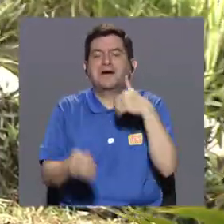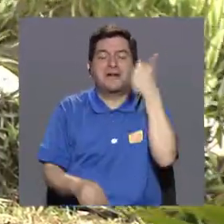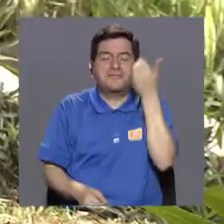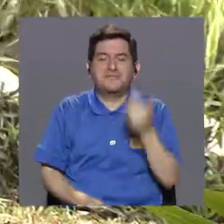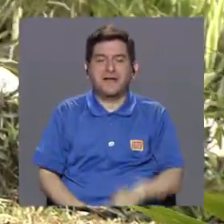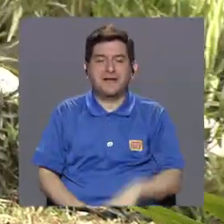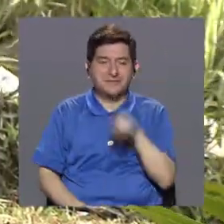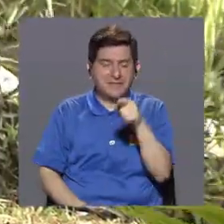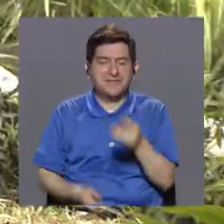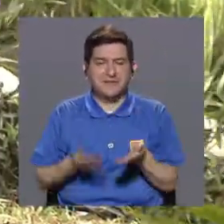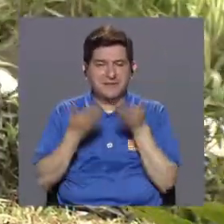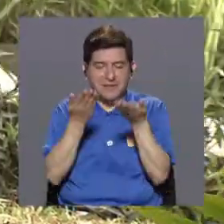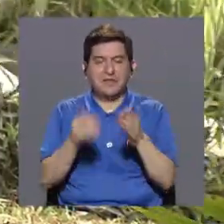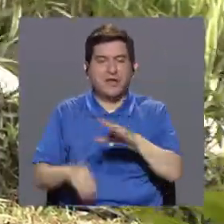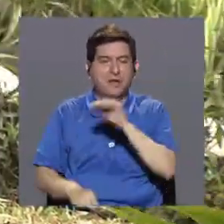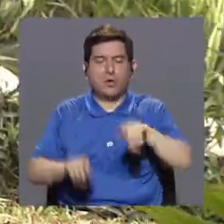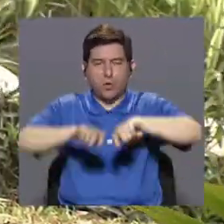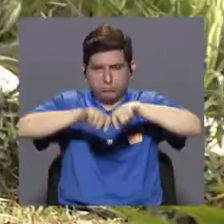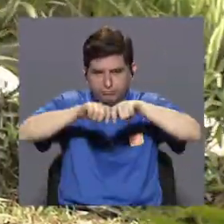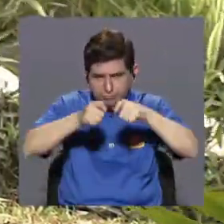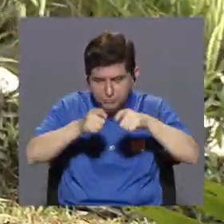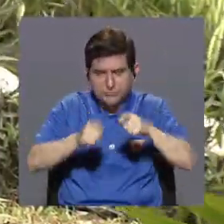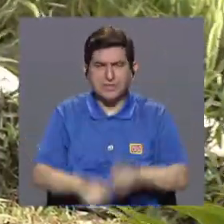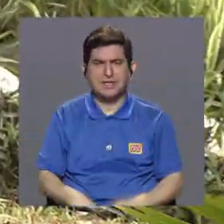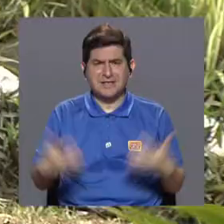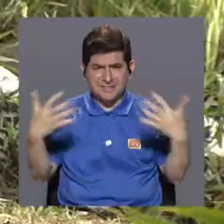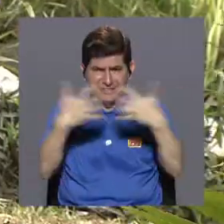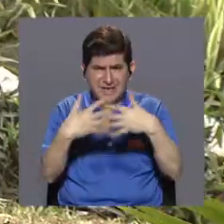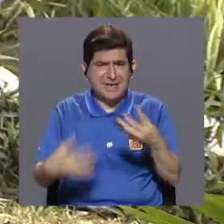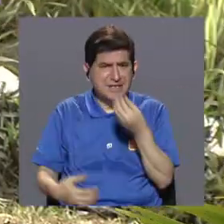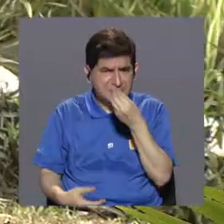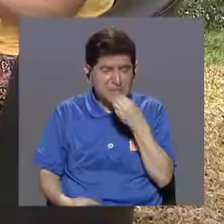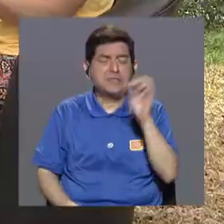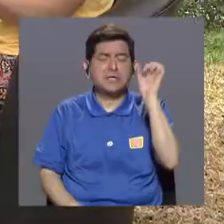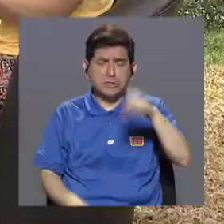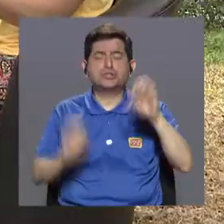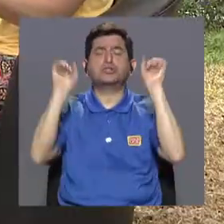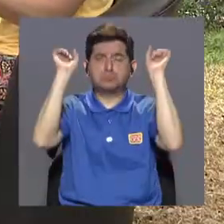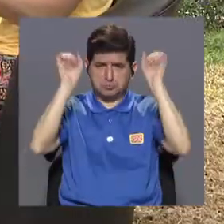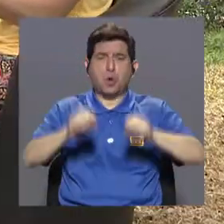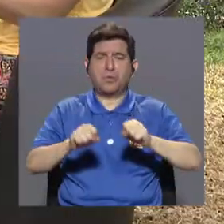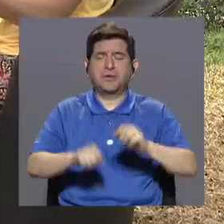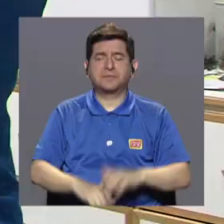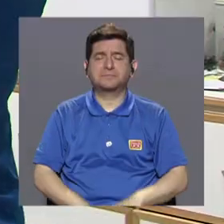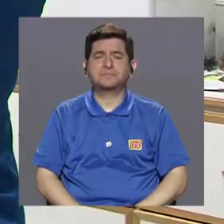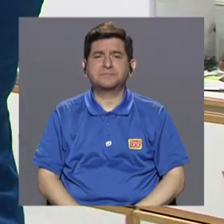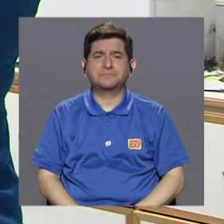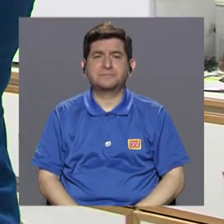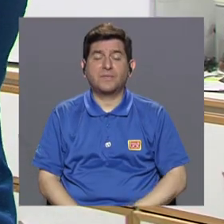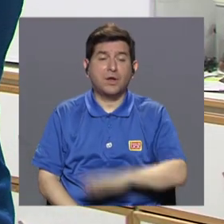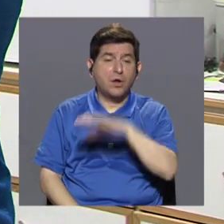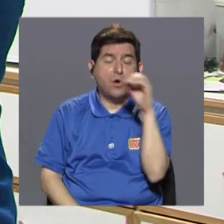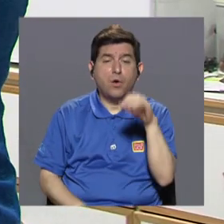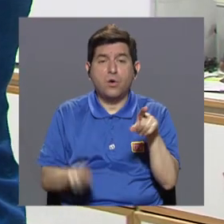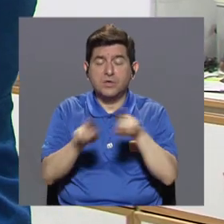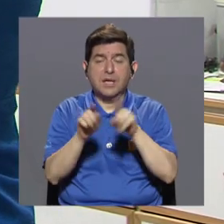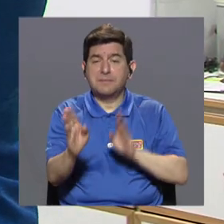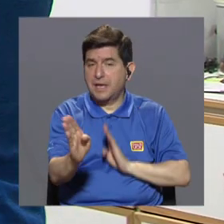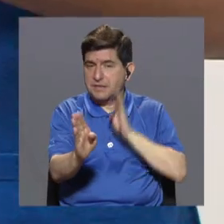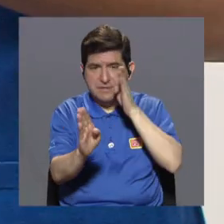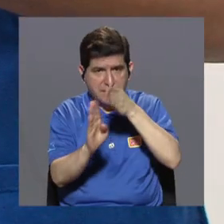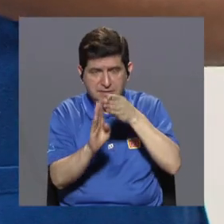de dar, o se pueden partir. Se les mezcla con la comida. Se puede mezclar con la comida, o se les